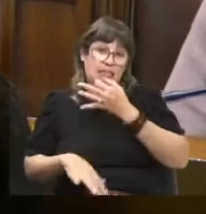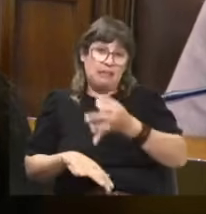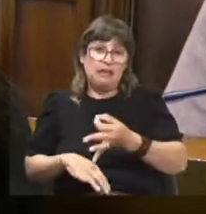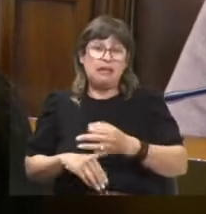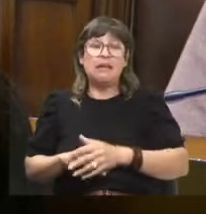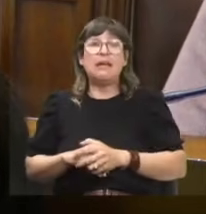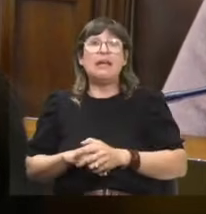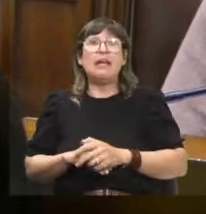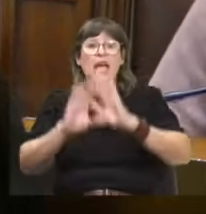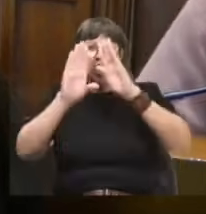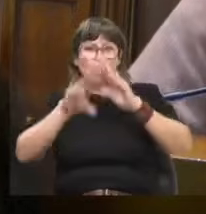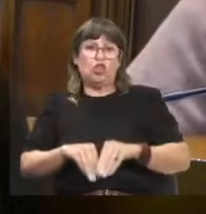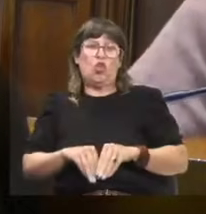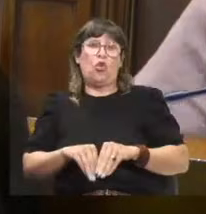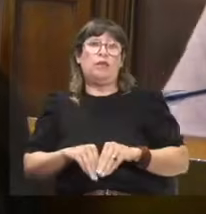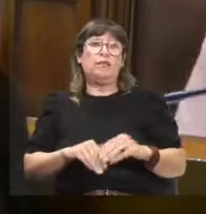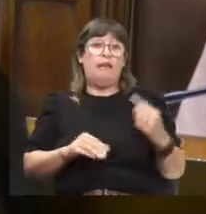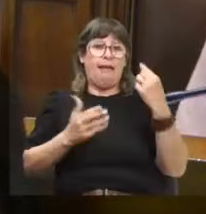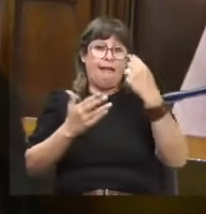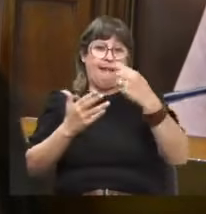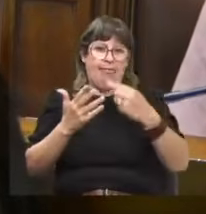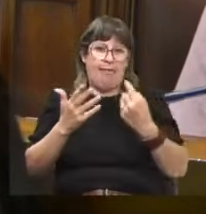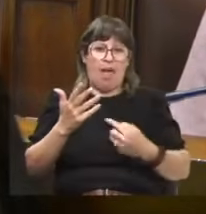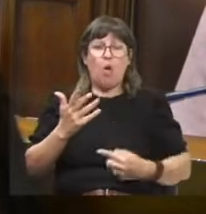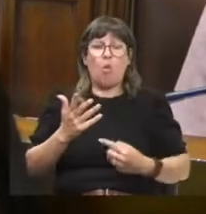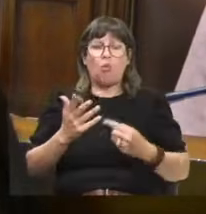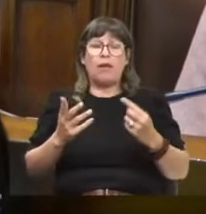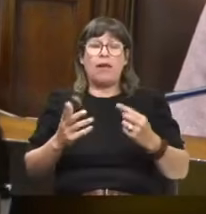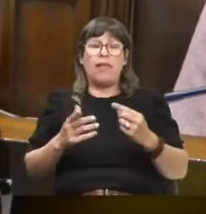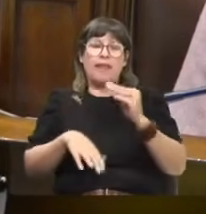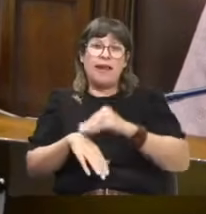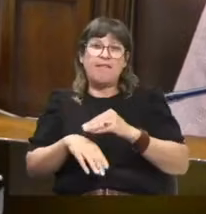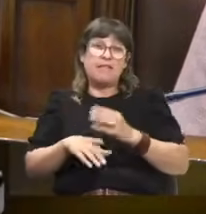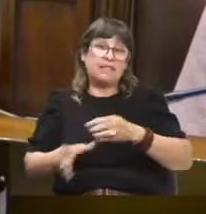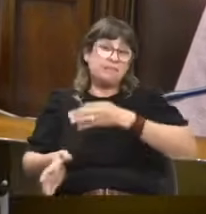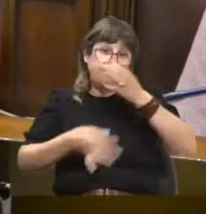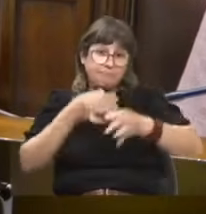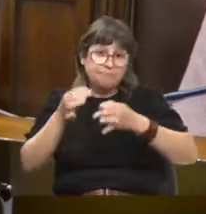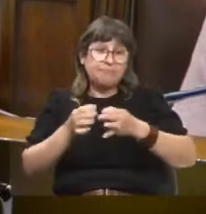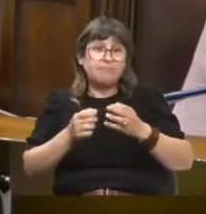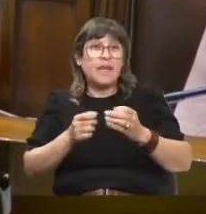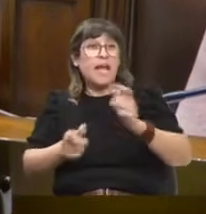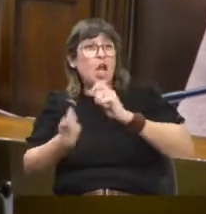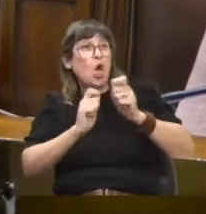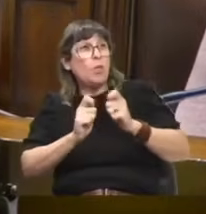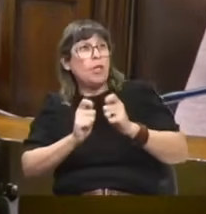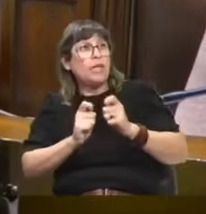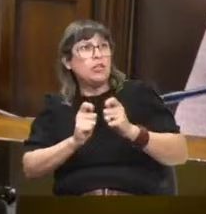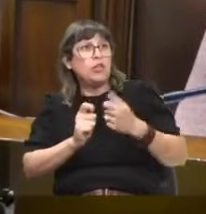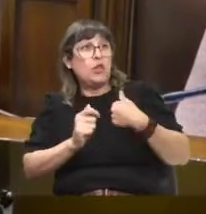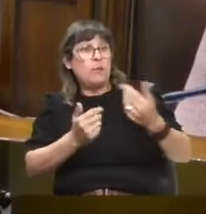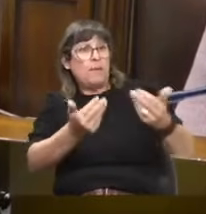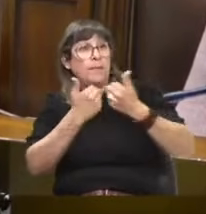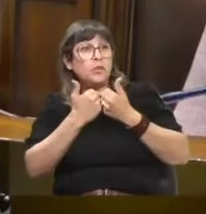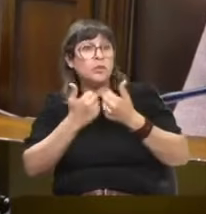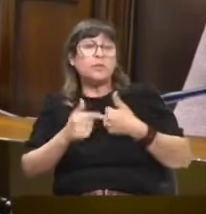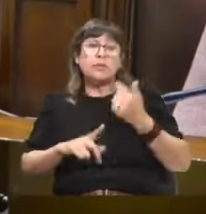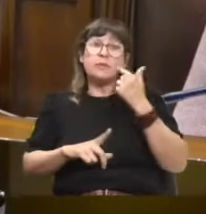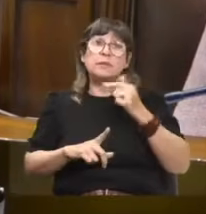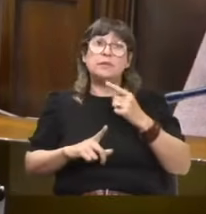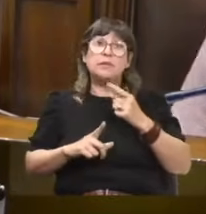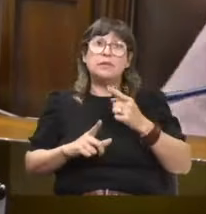en todas y cada una de las oportunidades que me han dado en los medios de comunicación e instancias